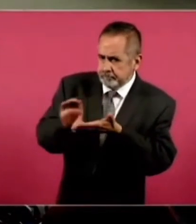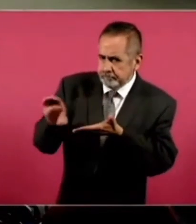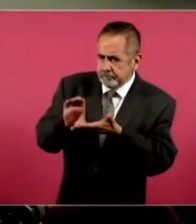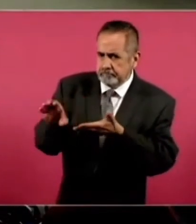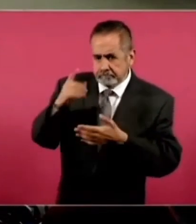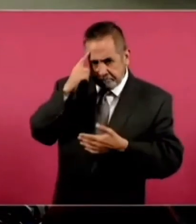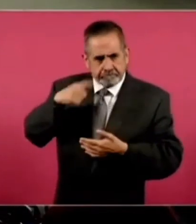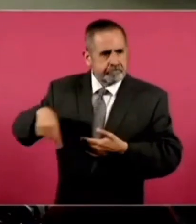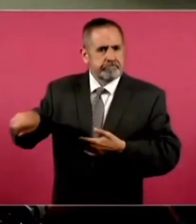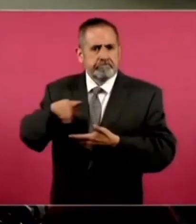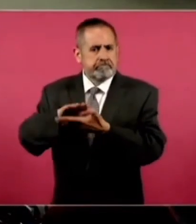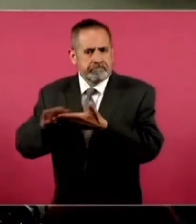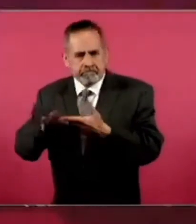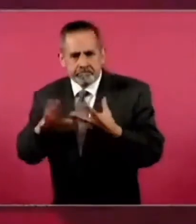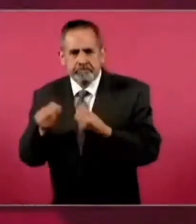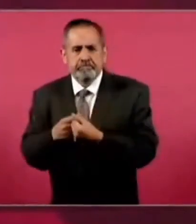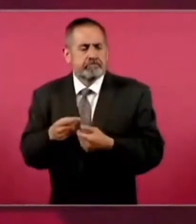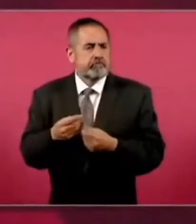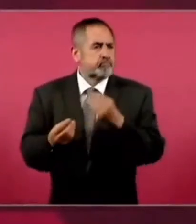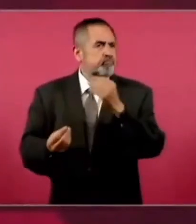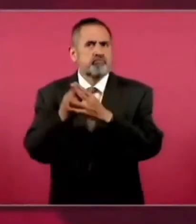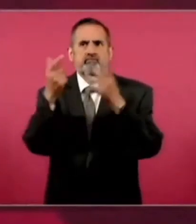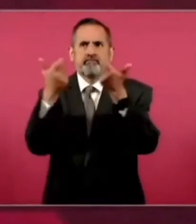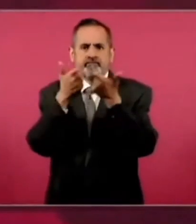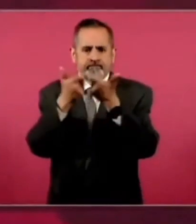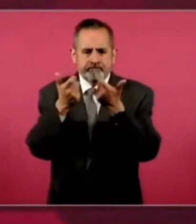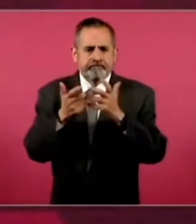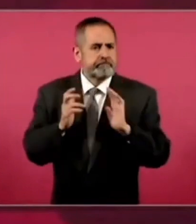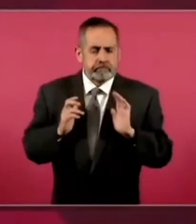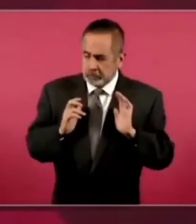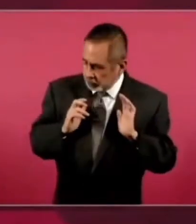recursos, dinero fresco,